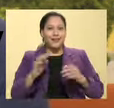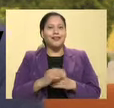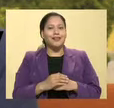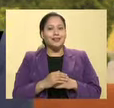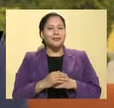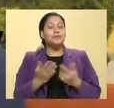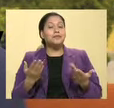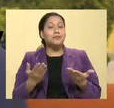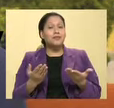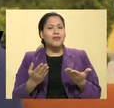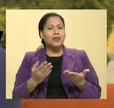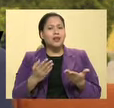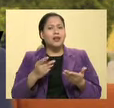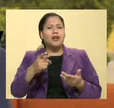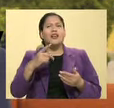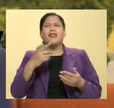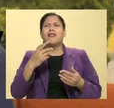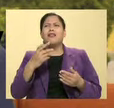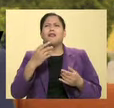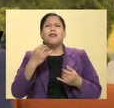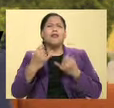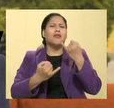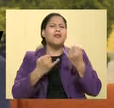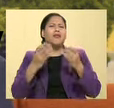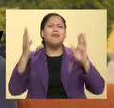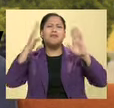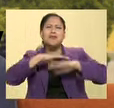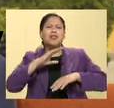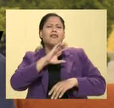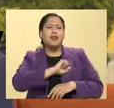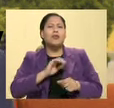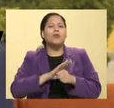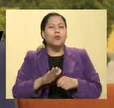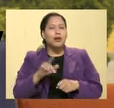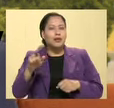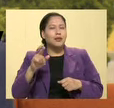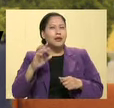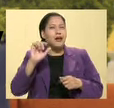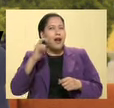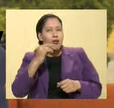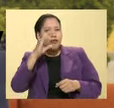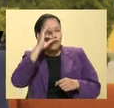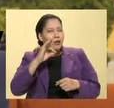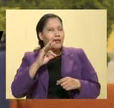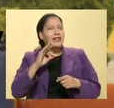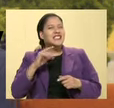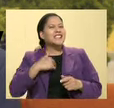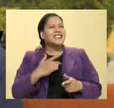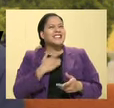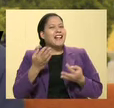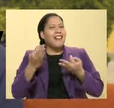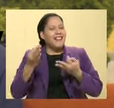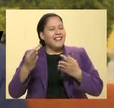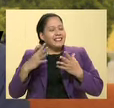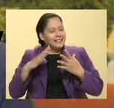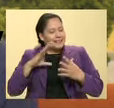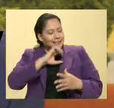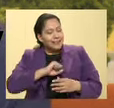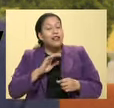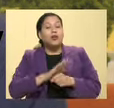Yo me dejo llevar. ¿Cuál es tu hobby? Digamos, ¿de qué pie cojeas? Algo así que tú digas, es que eso sí no puedo dejar pasarlo